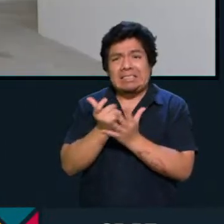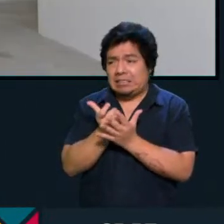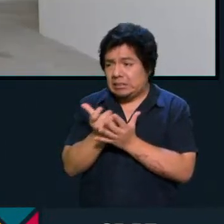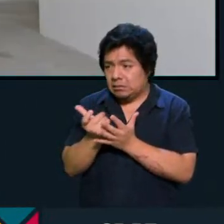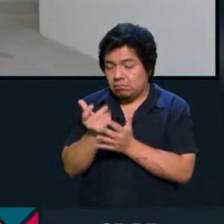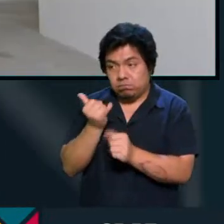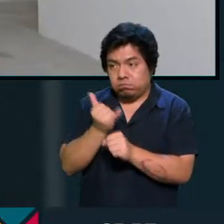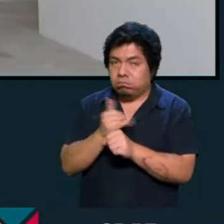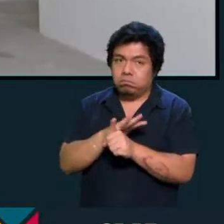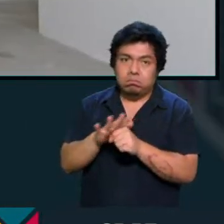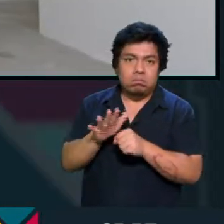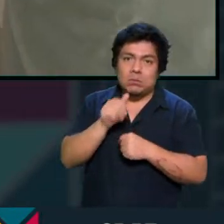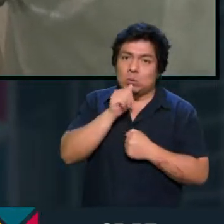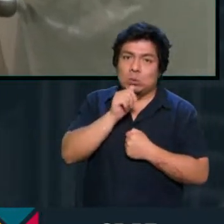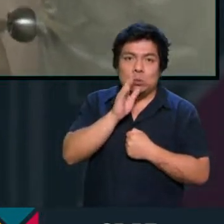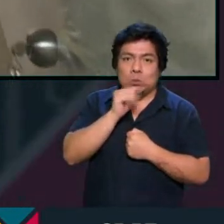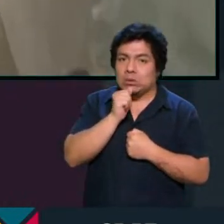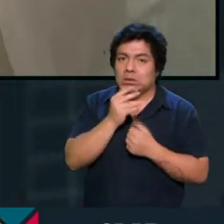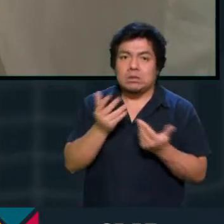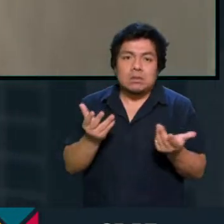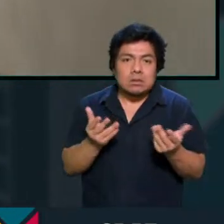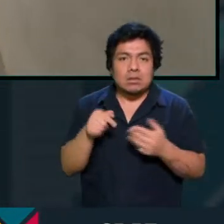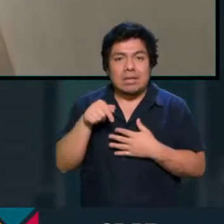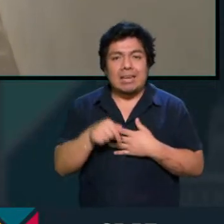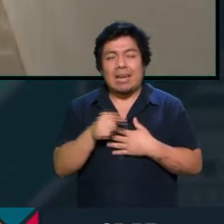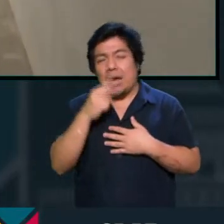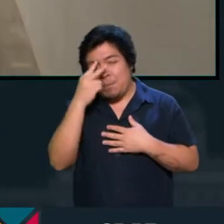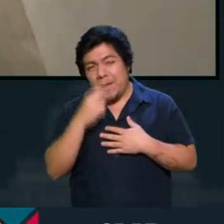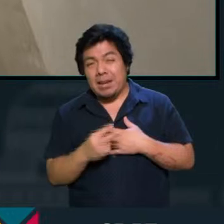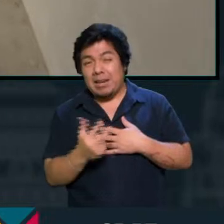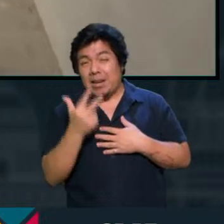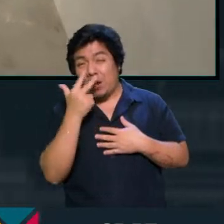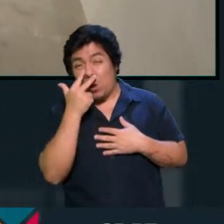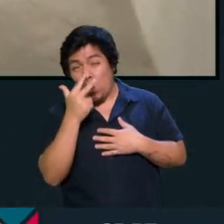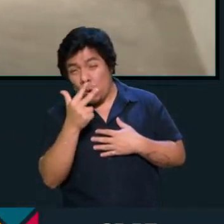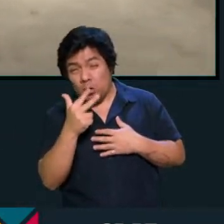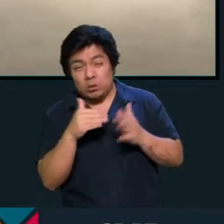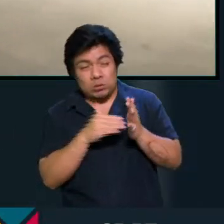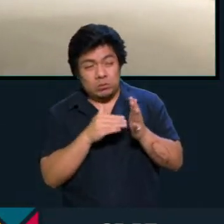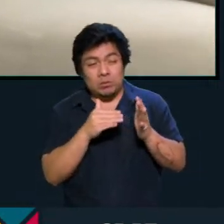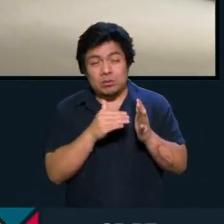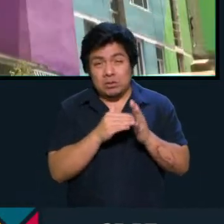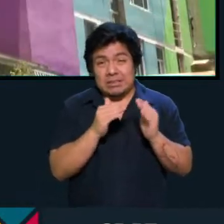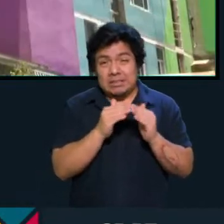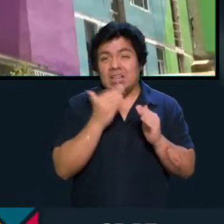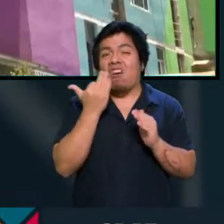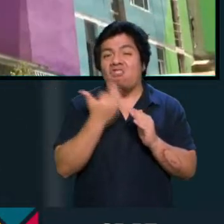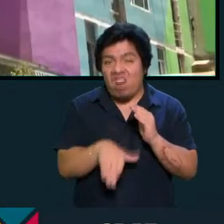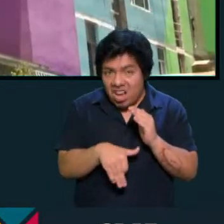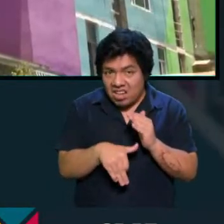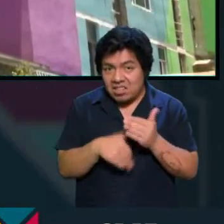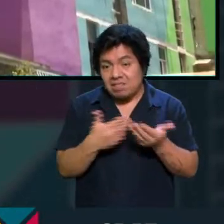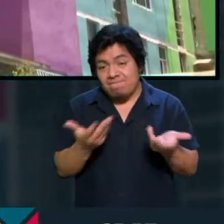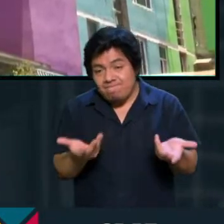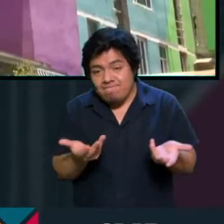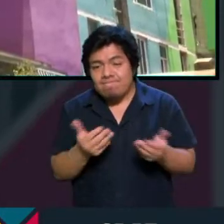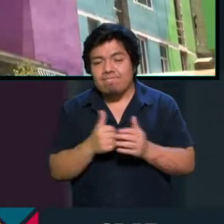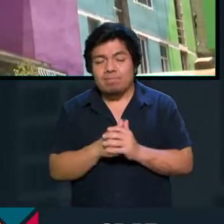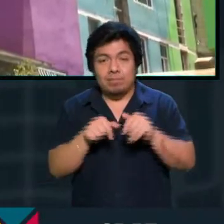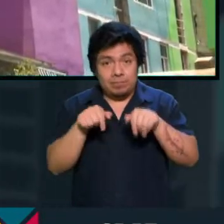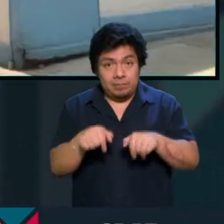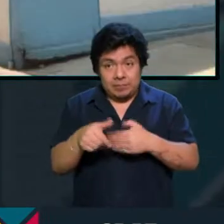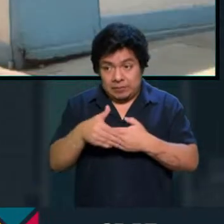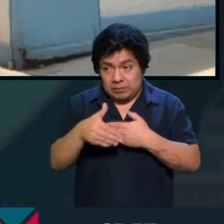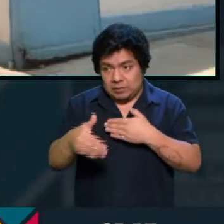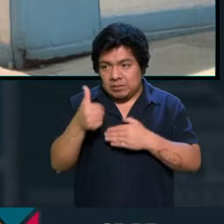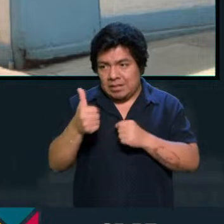impagables para las familias mexicanas. México tiene un déficit de 8 millones de viviendas, o sea, hace falta crearlos. En este